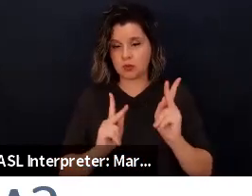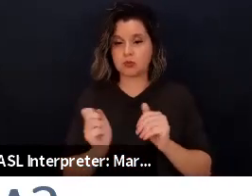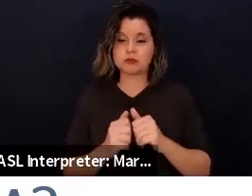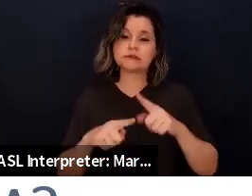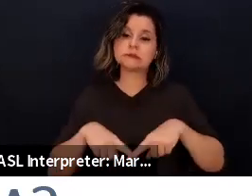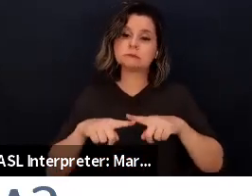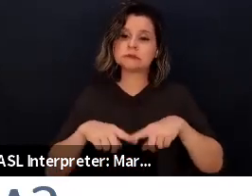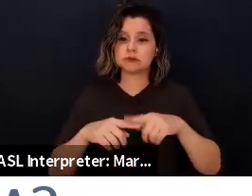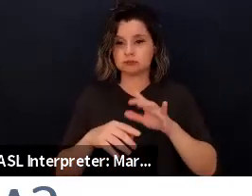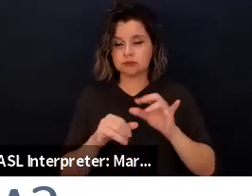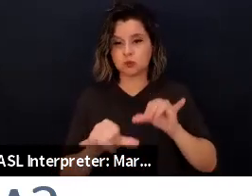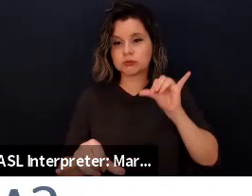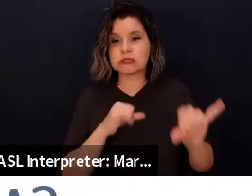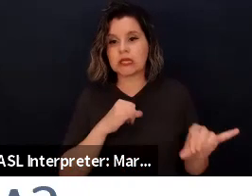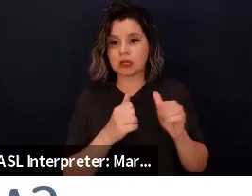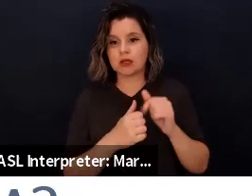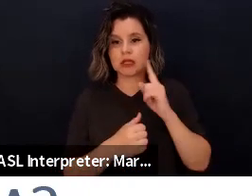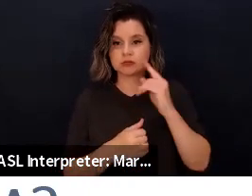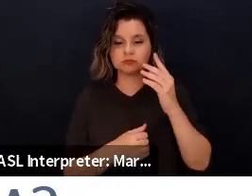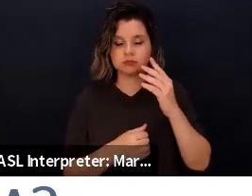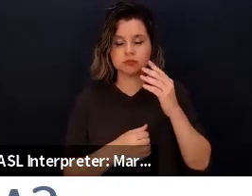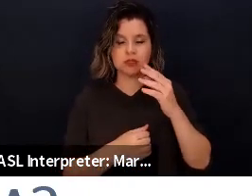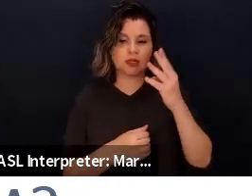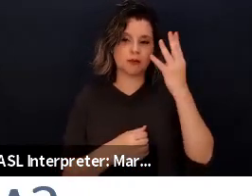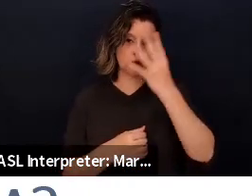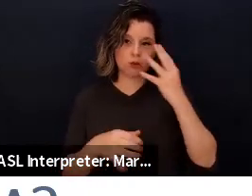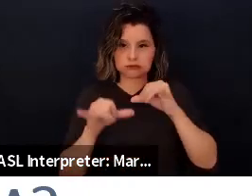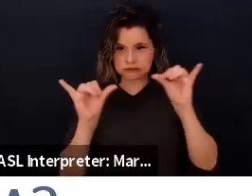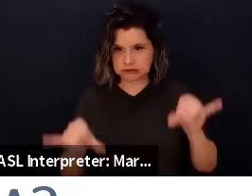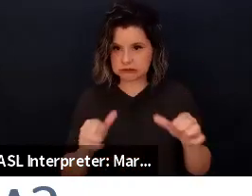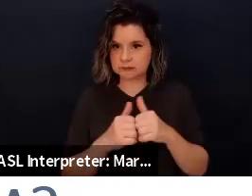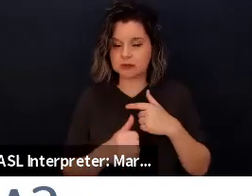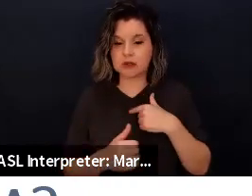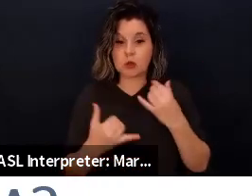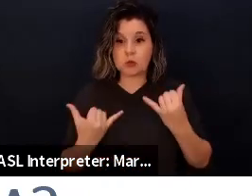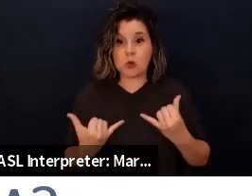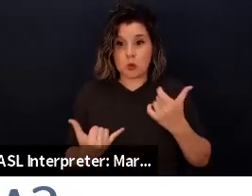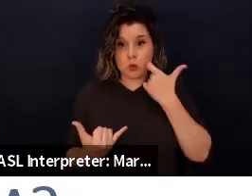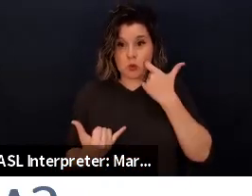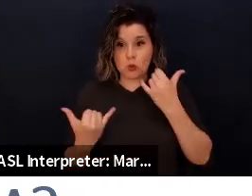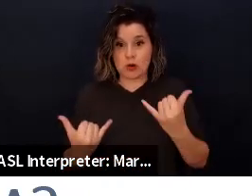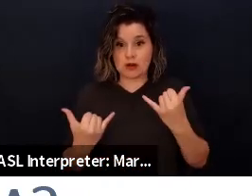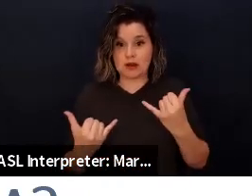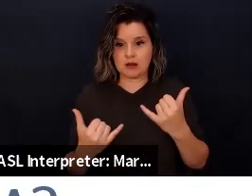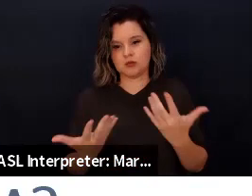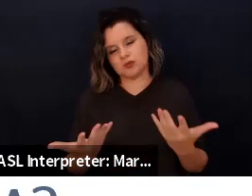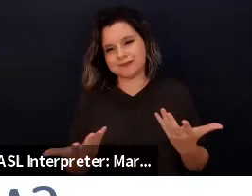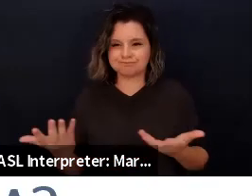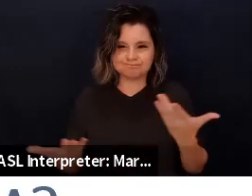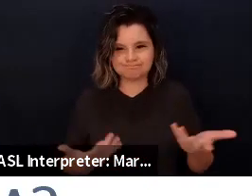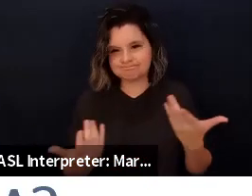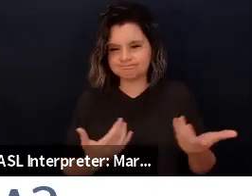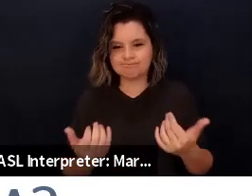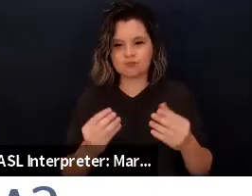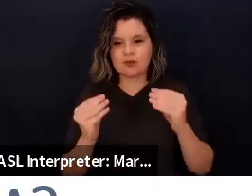detenidas en el sistema de migración en California. Y ahorita, en este momento, o ya en